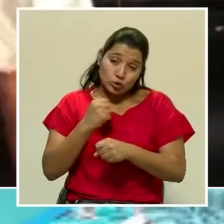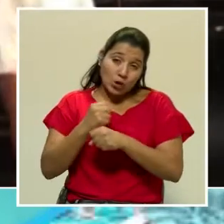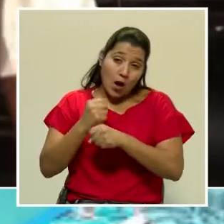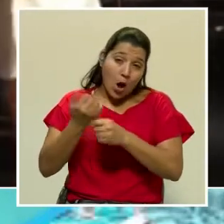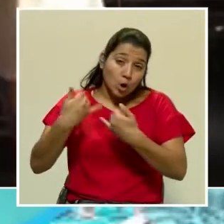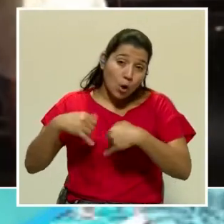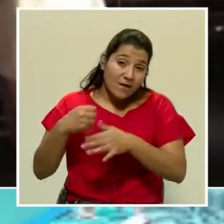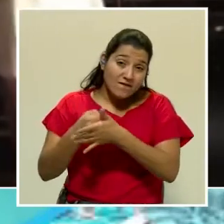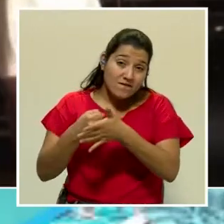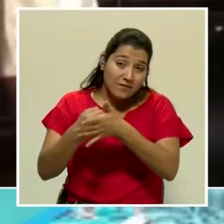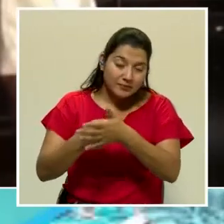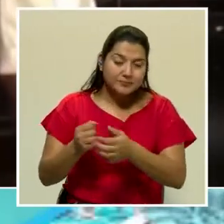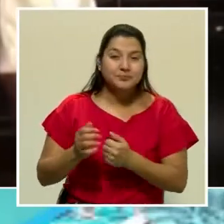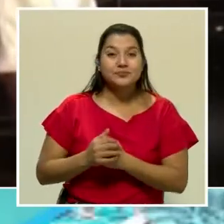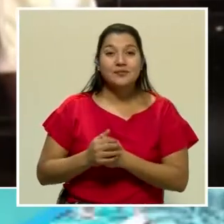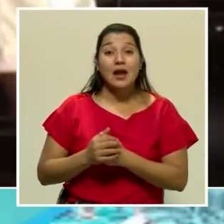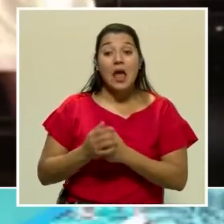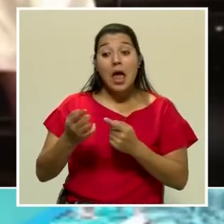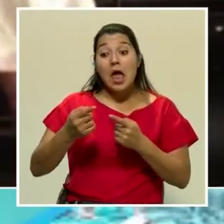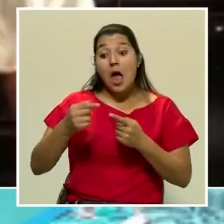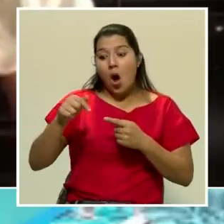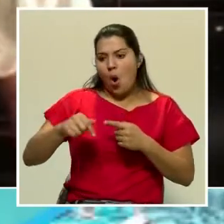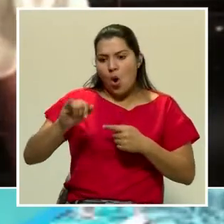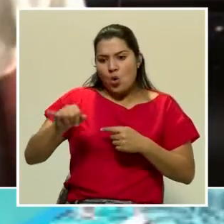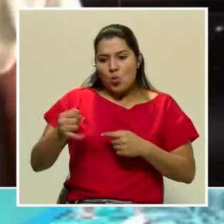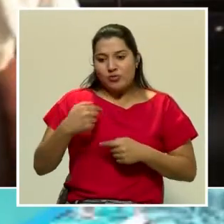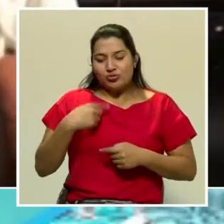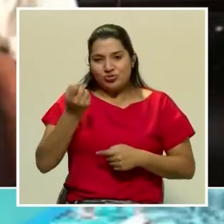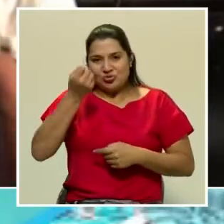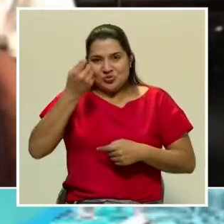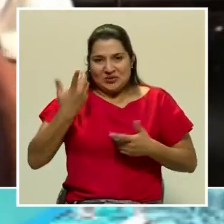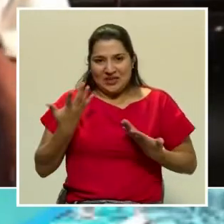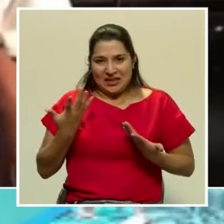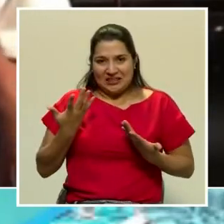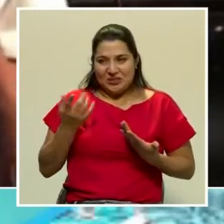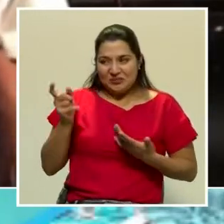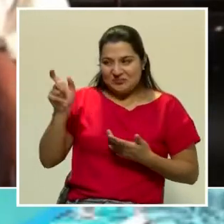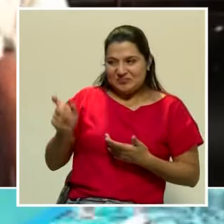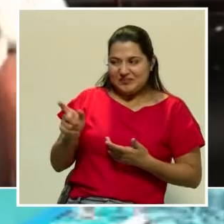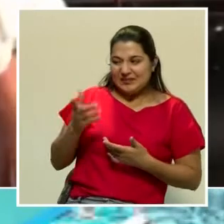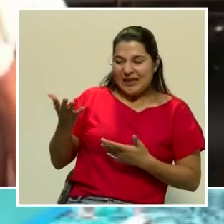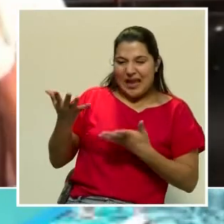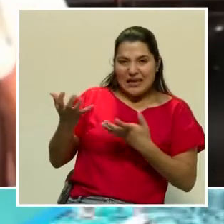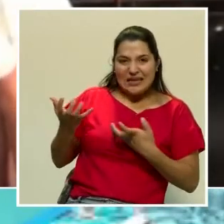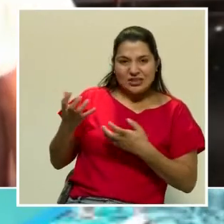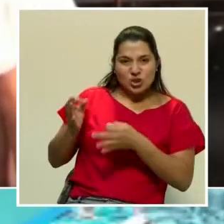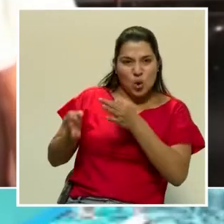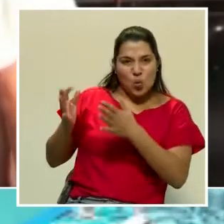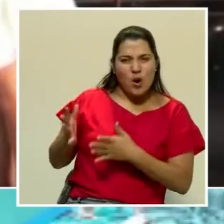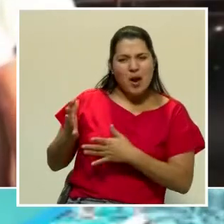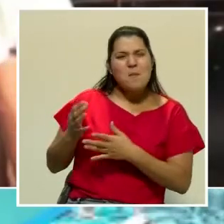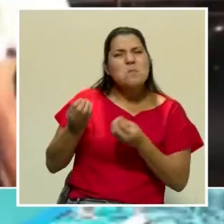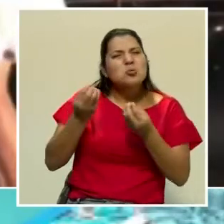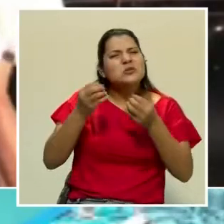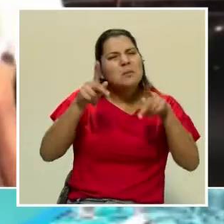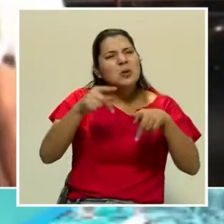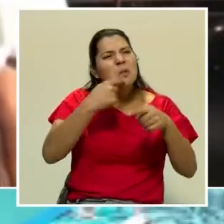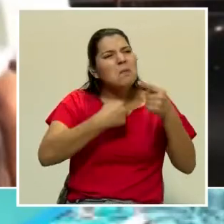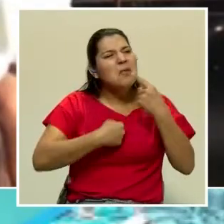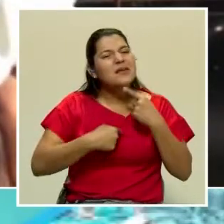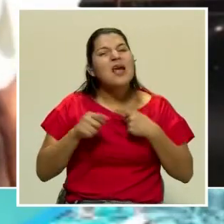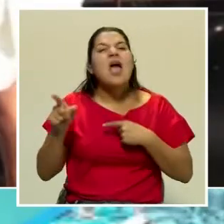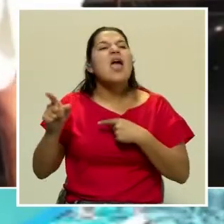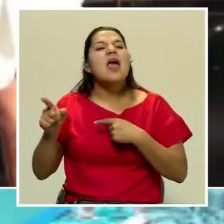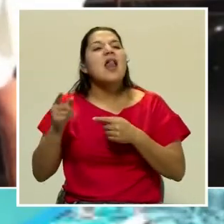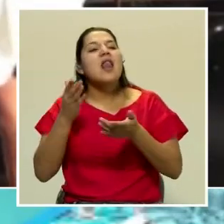parece que no entiendo las motivaciones. Alguien me dice, es que es una persecución personal, y yo no creo que sea una persecución personal,